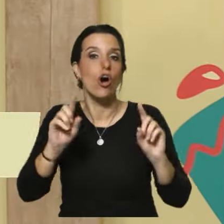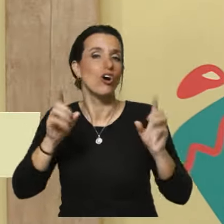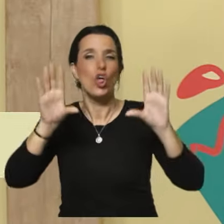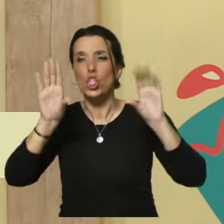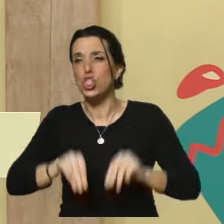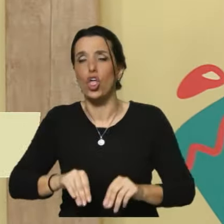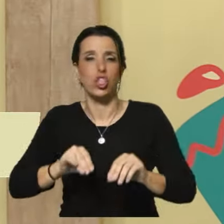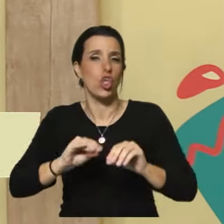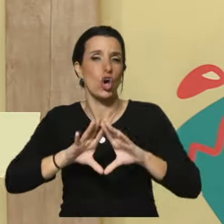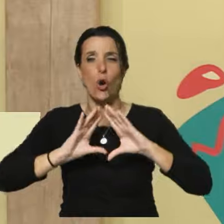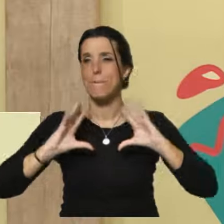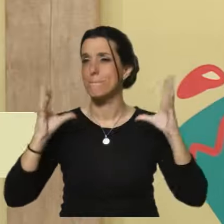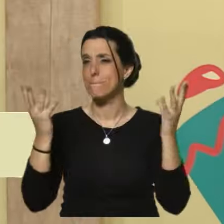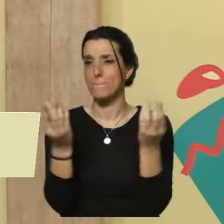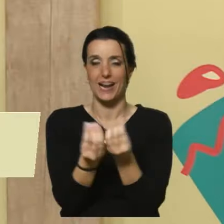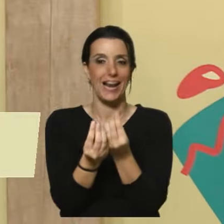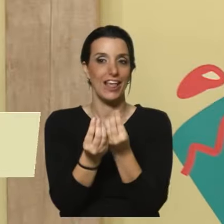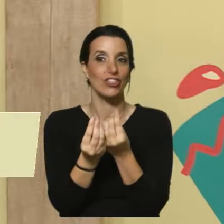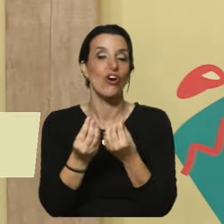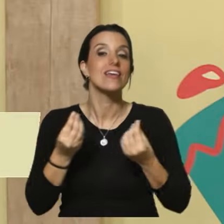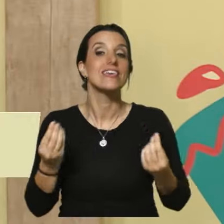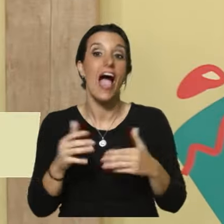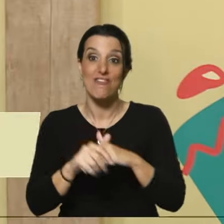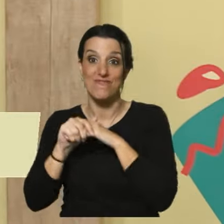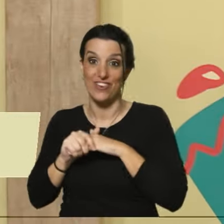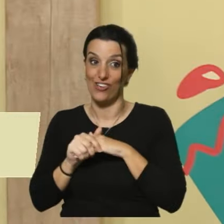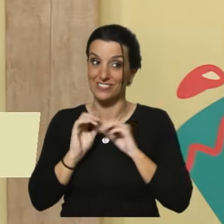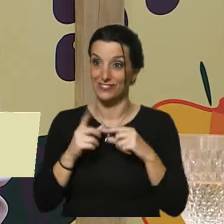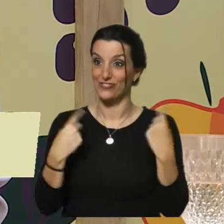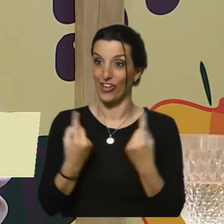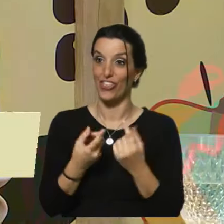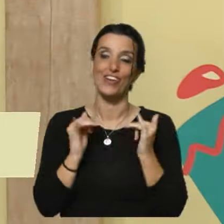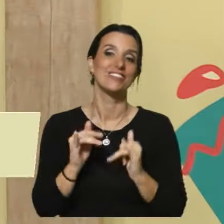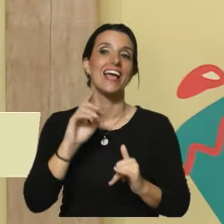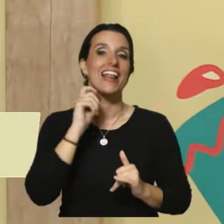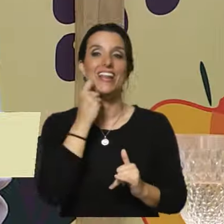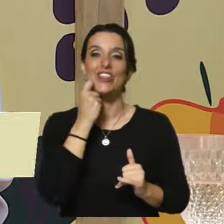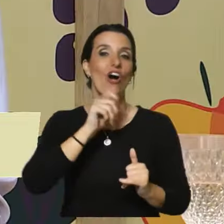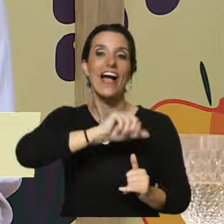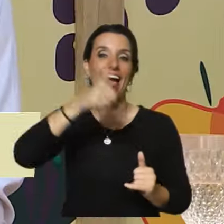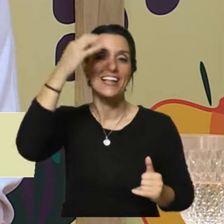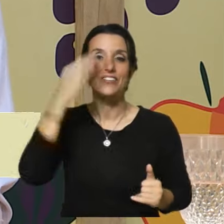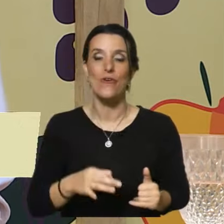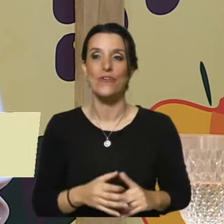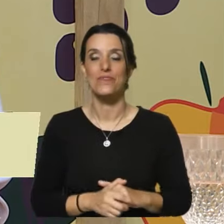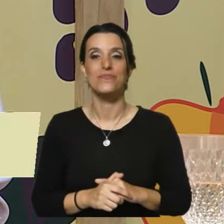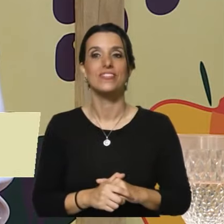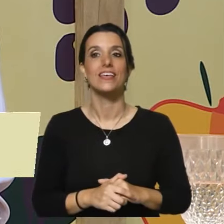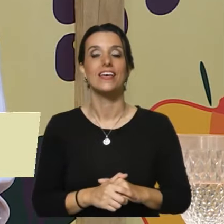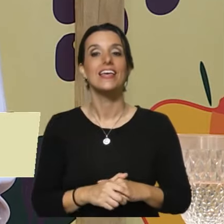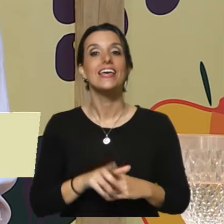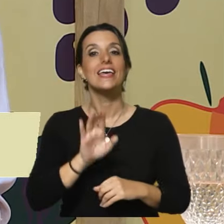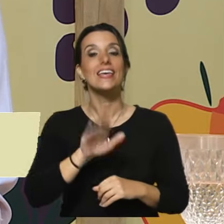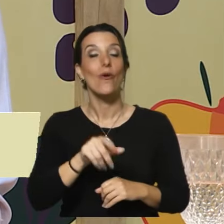un un grupo muy completo este y somos muy amigos también así que es un win win este y